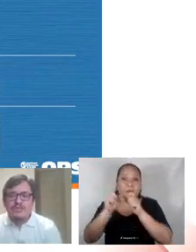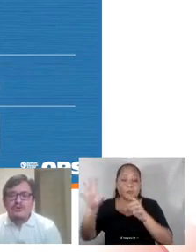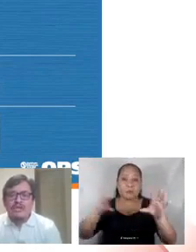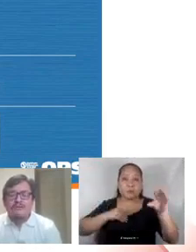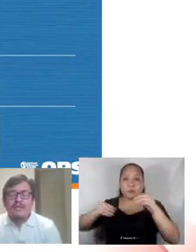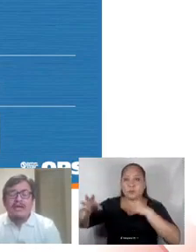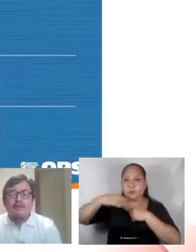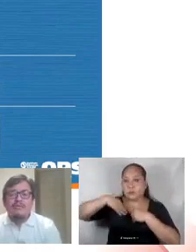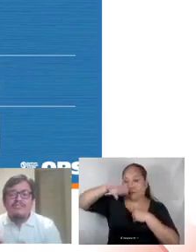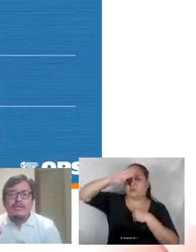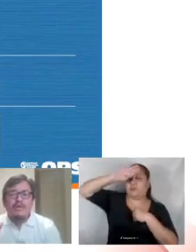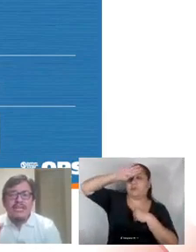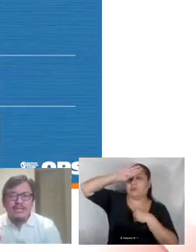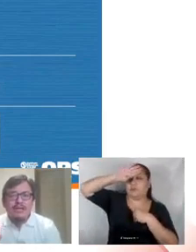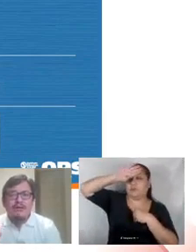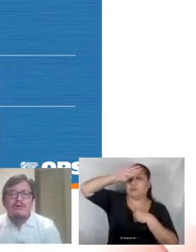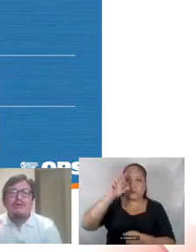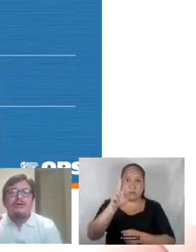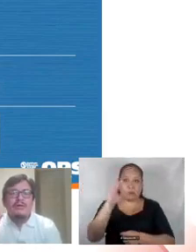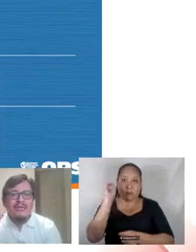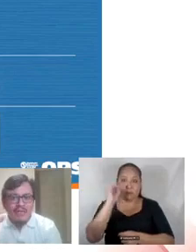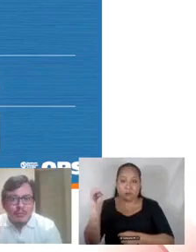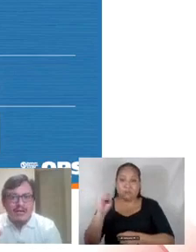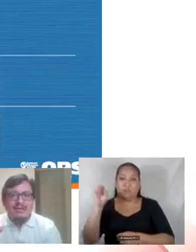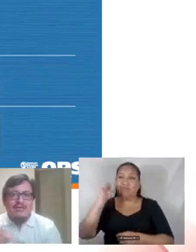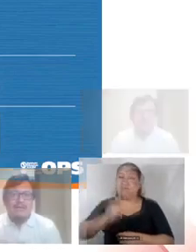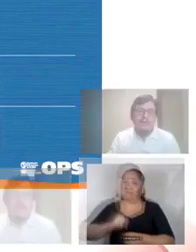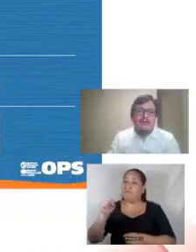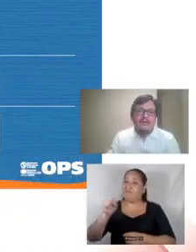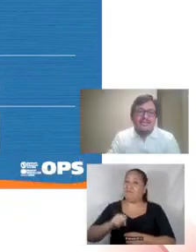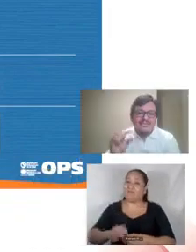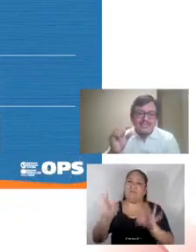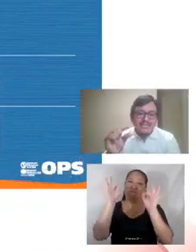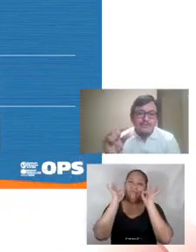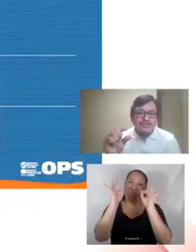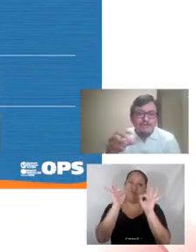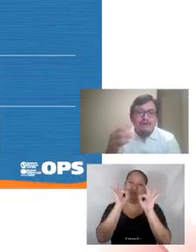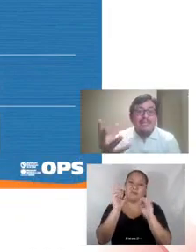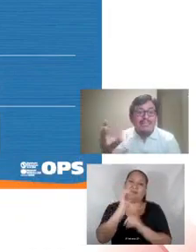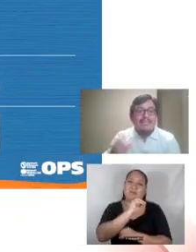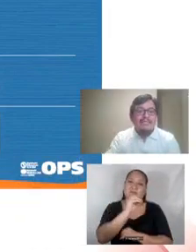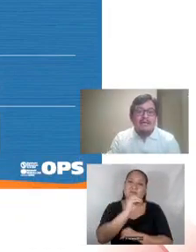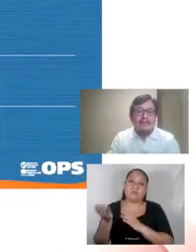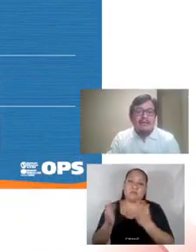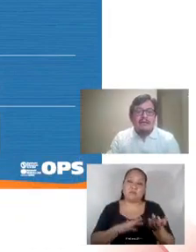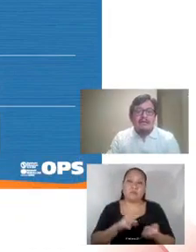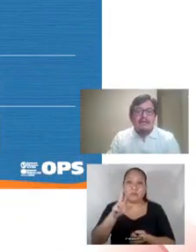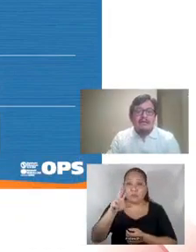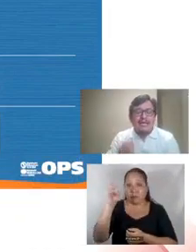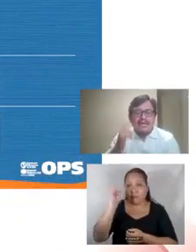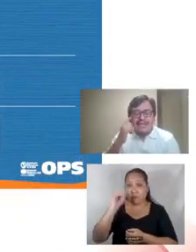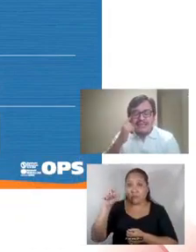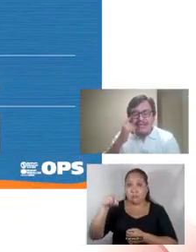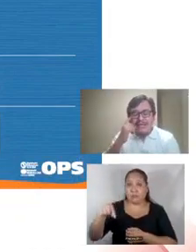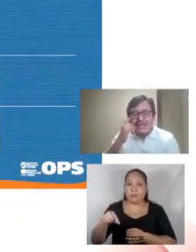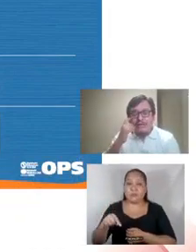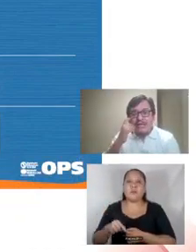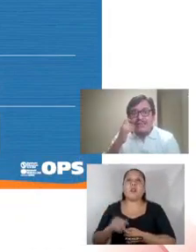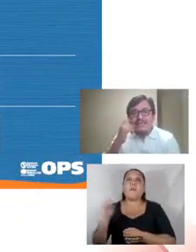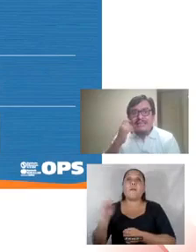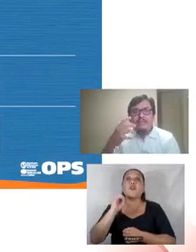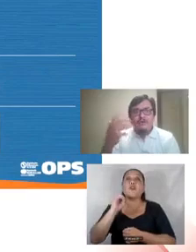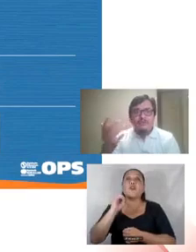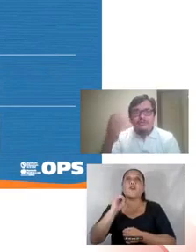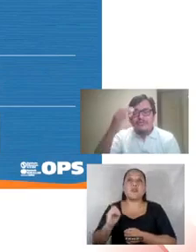hay un 3% que va a llegar a un estado crítico y de muerte, y ese 3% es la letalidad. Entonces hay que entender que hay